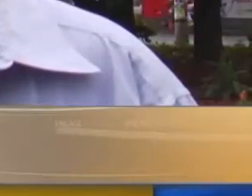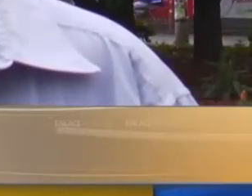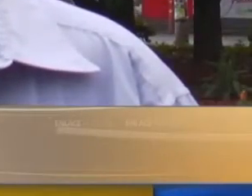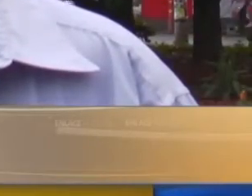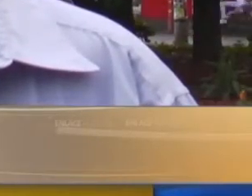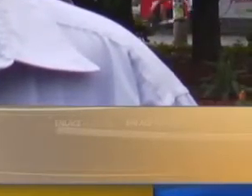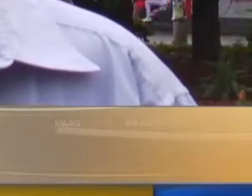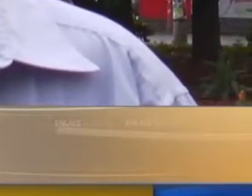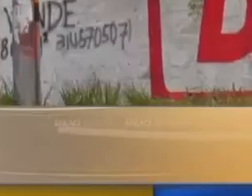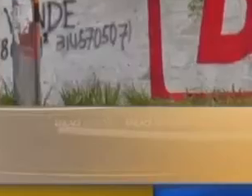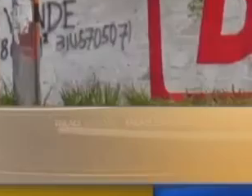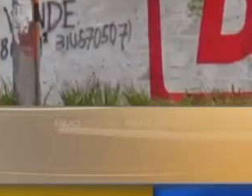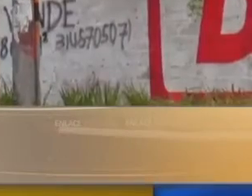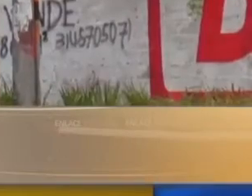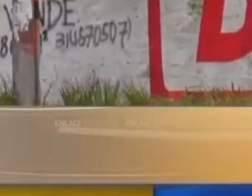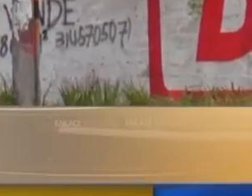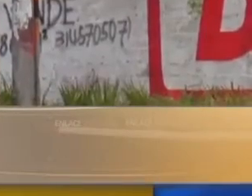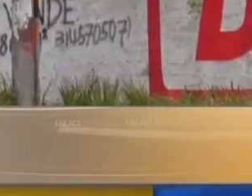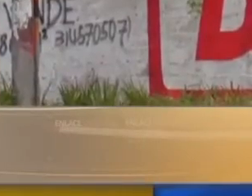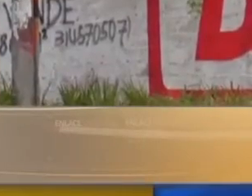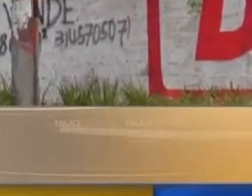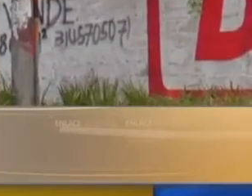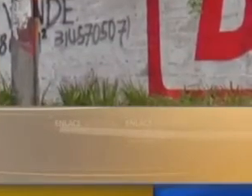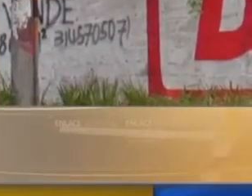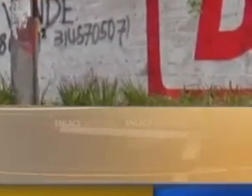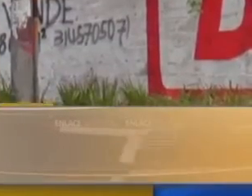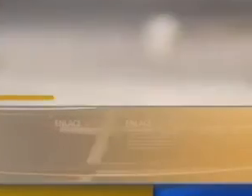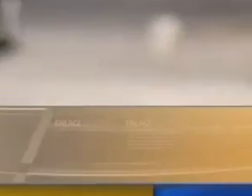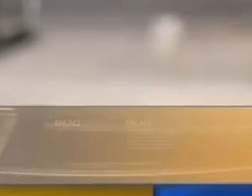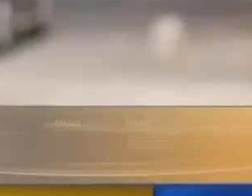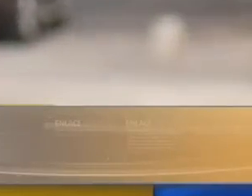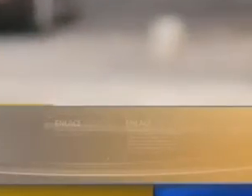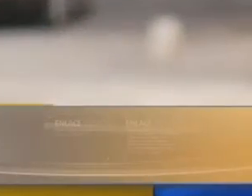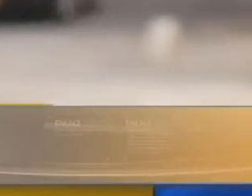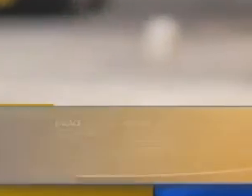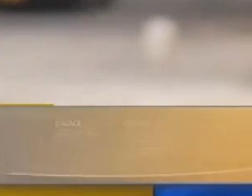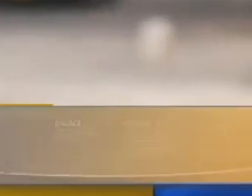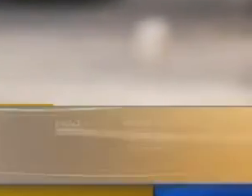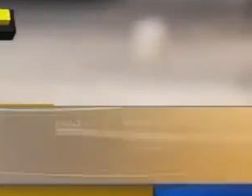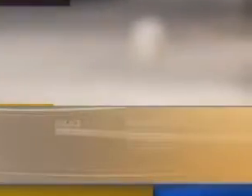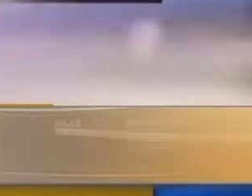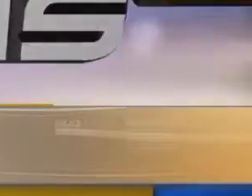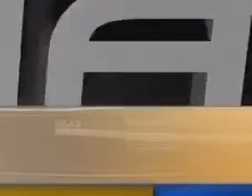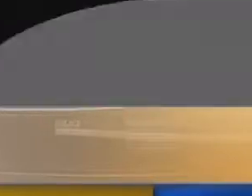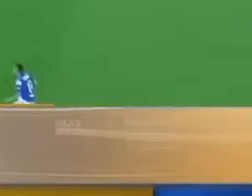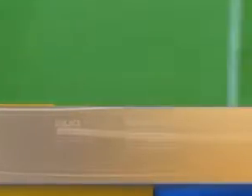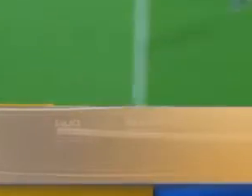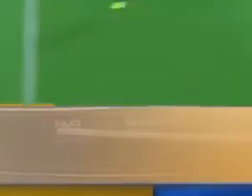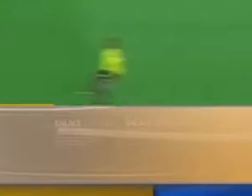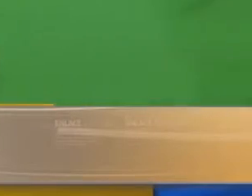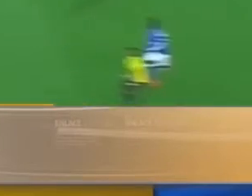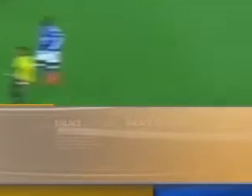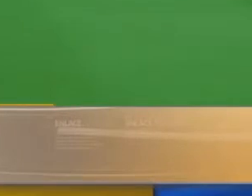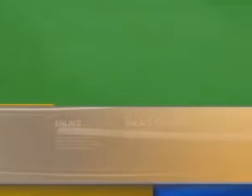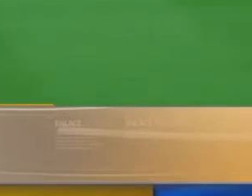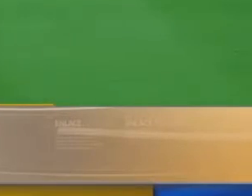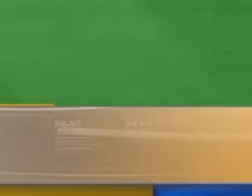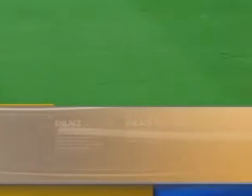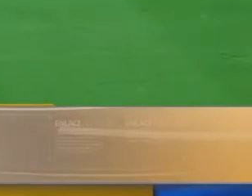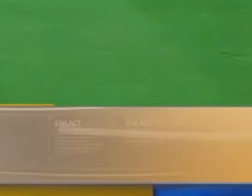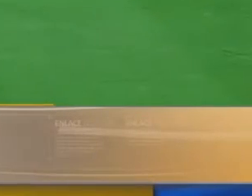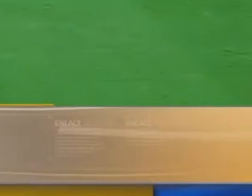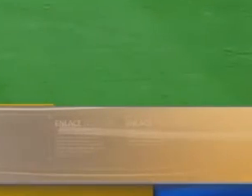ser degollado por un cable que cruzaba en el sector céntrico de la ciudad. Aún no se sabe quién es el dueño de ese cable asesino. En los deportes, una